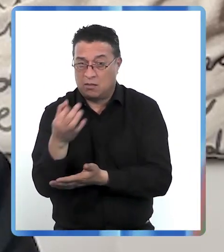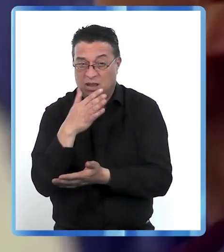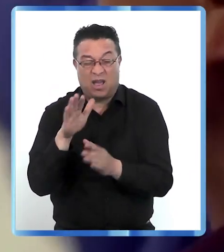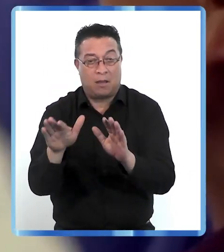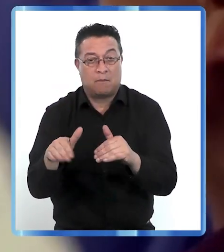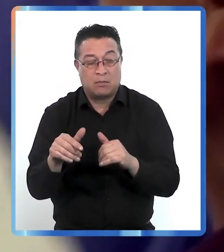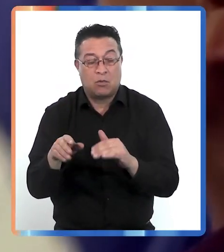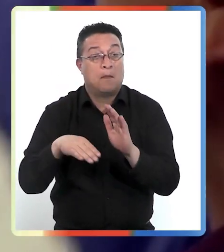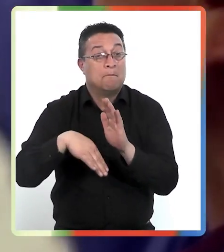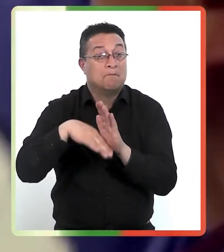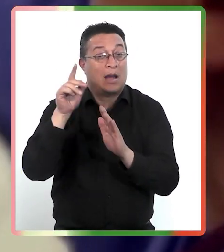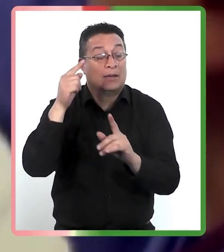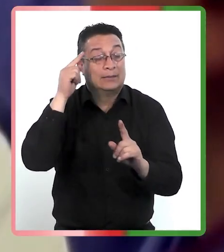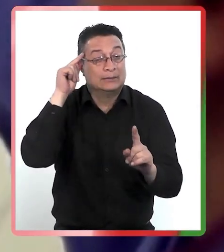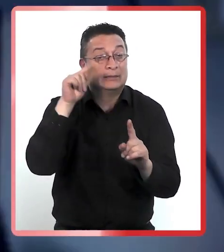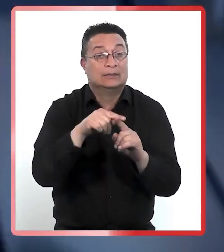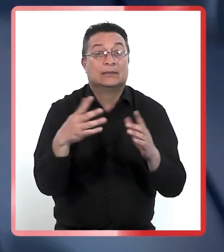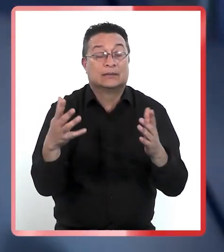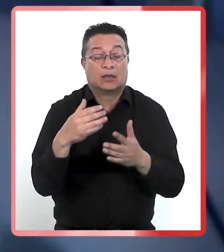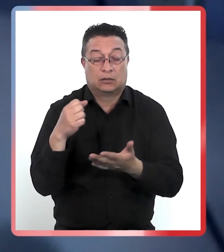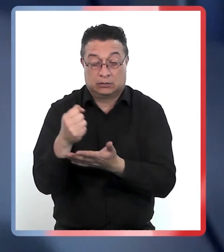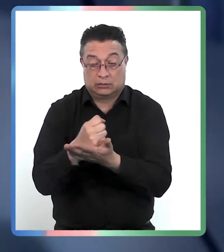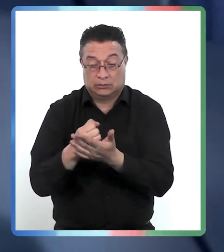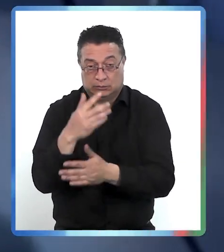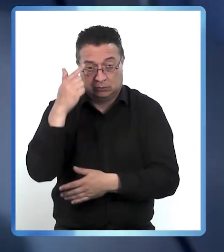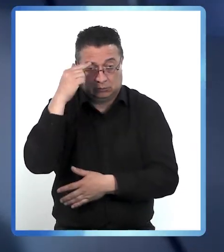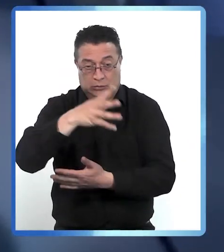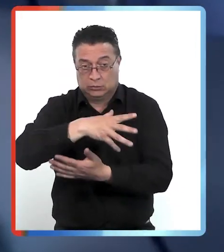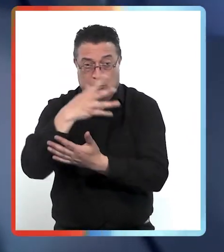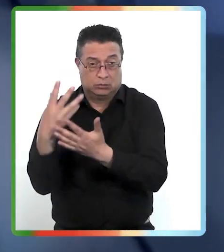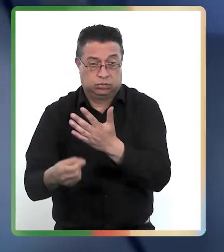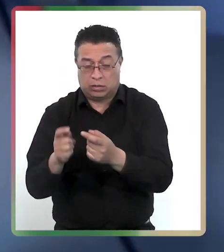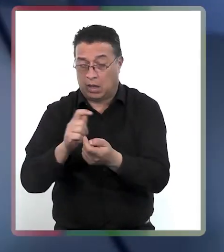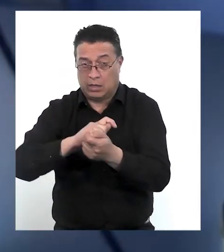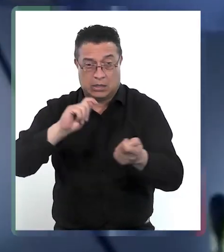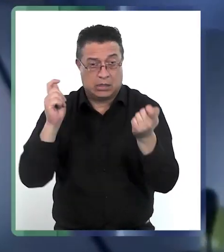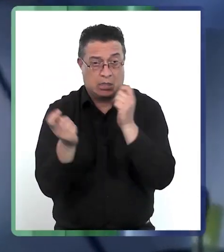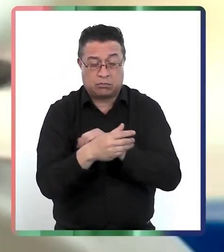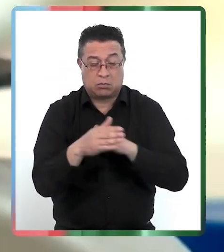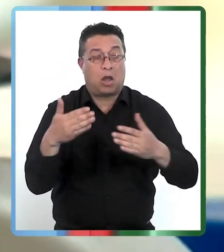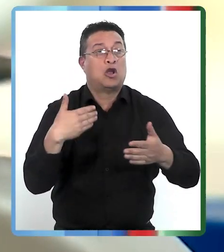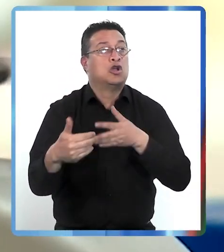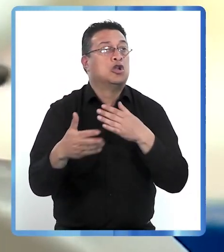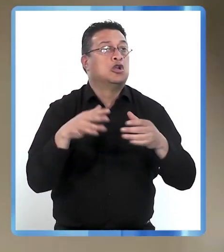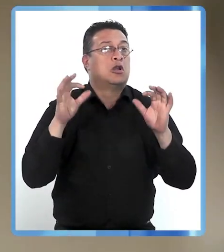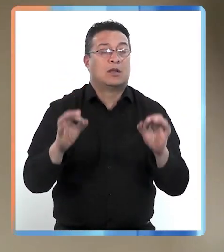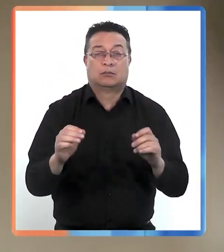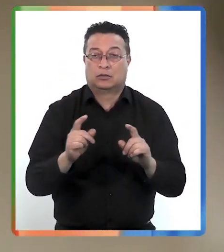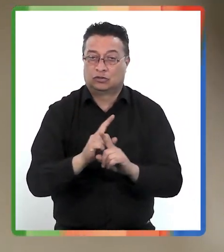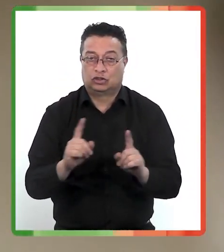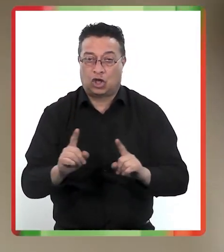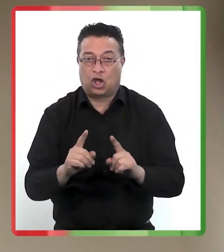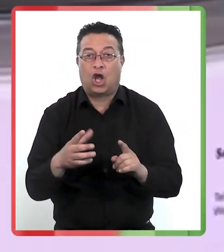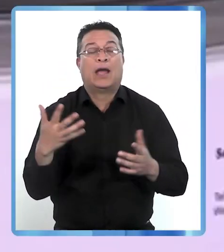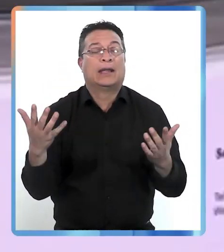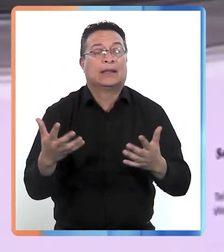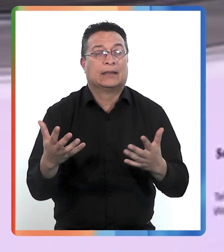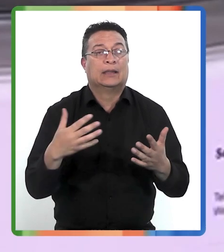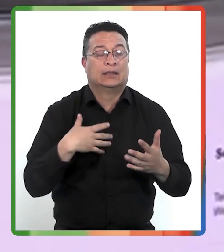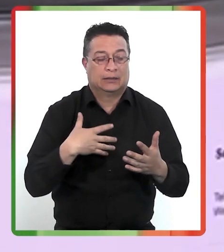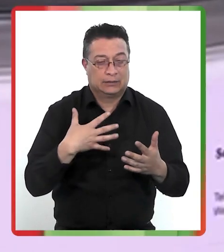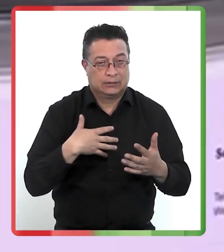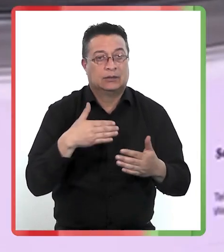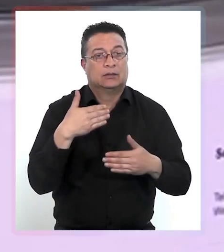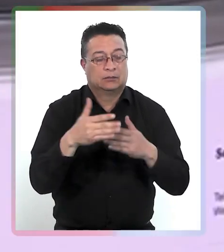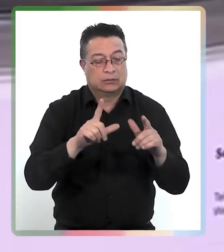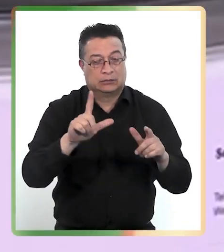fármacos que tenemos, cuya principal rol no es curar ni cambiar la evolución normal de la enfermedad, sino que más bien lo que